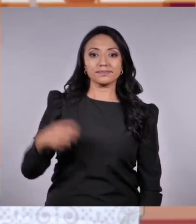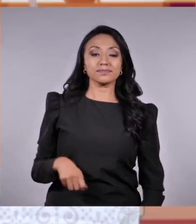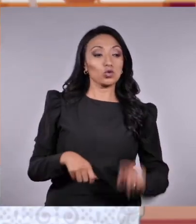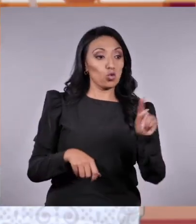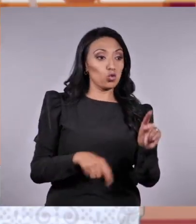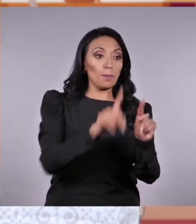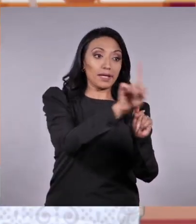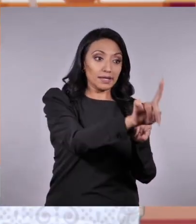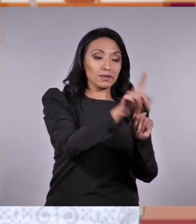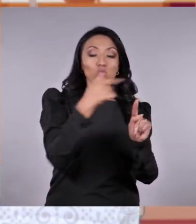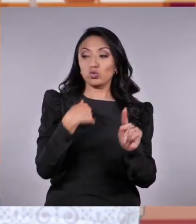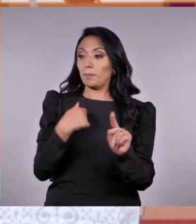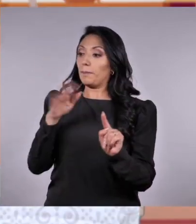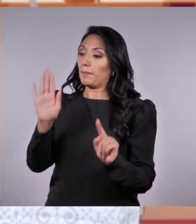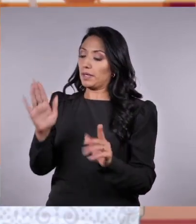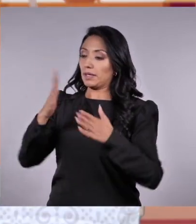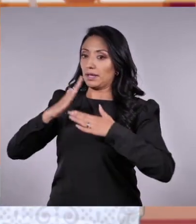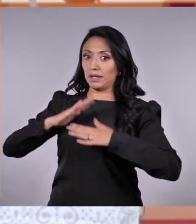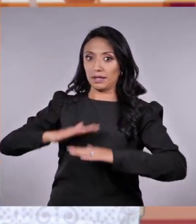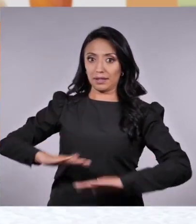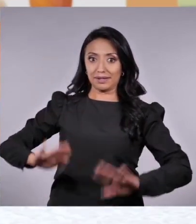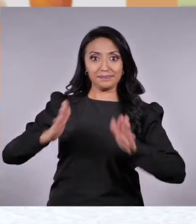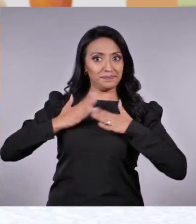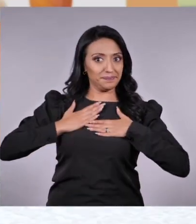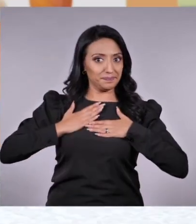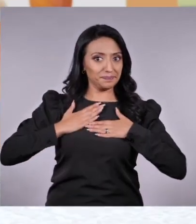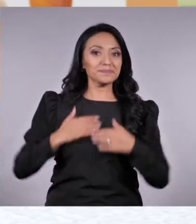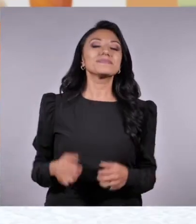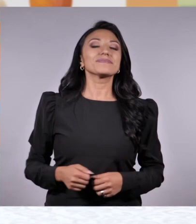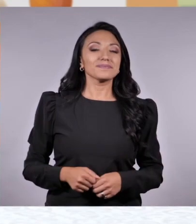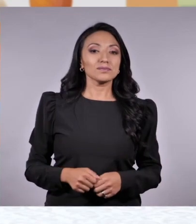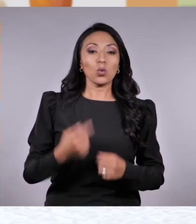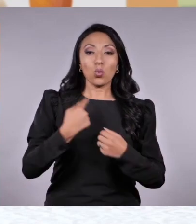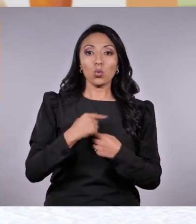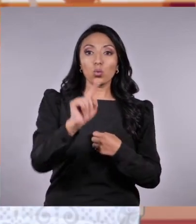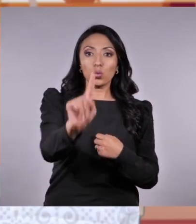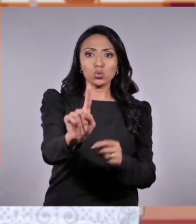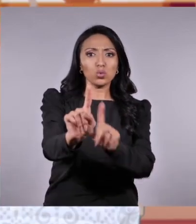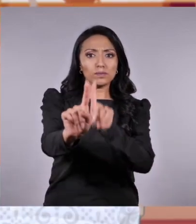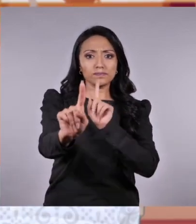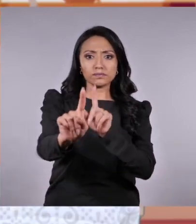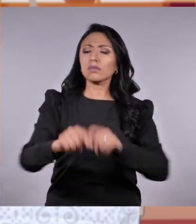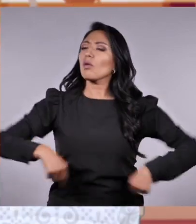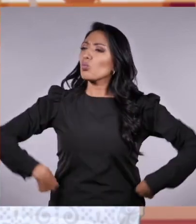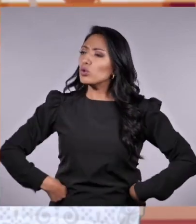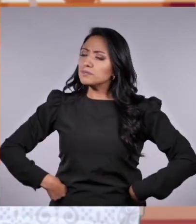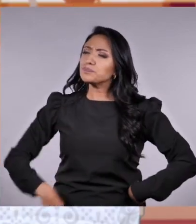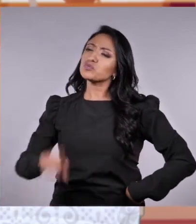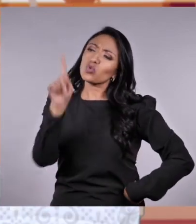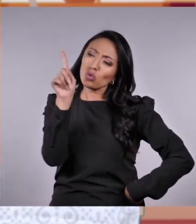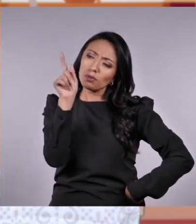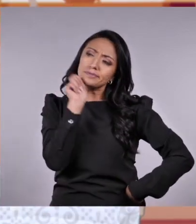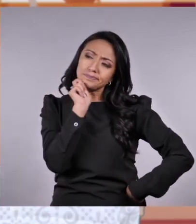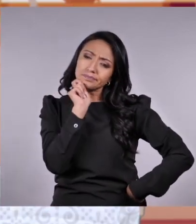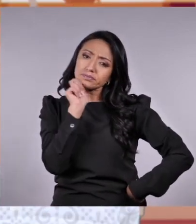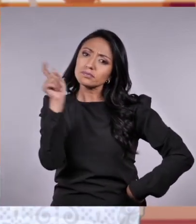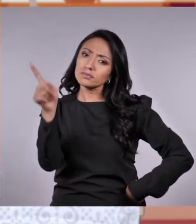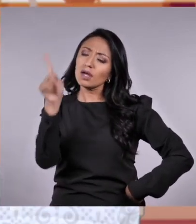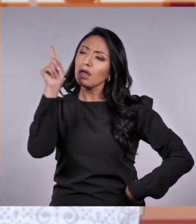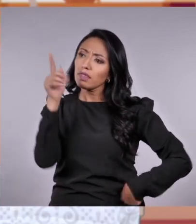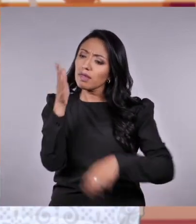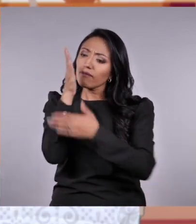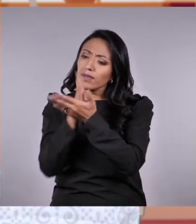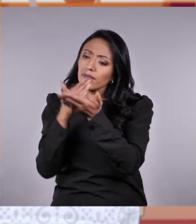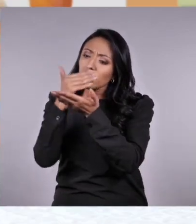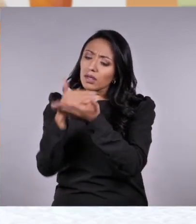para Eli y otro para Ana. ¡Ah! ¡Un momento! ¿Qué pasó? Debes repartir en